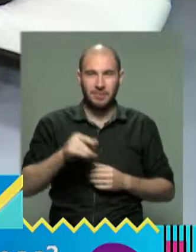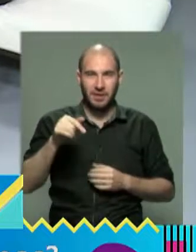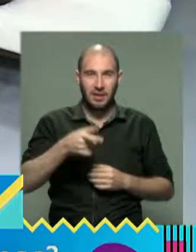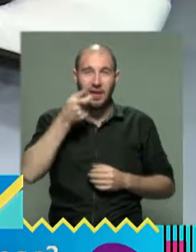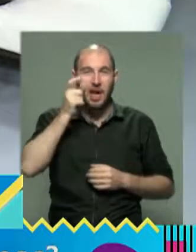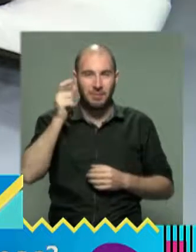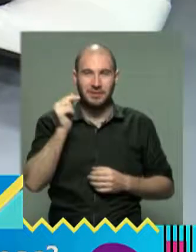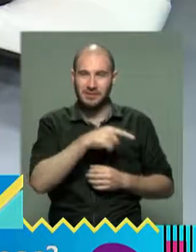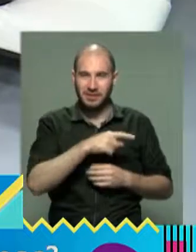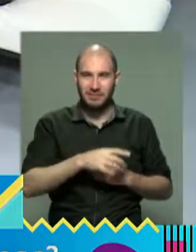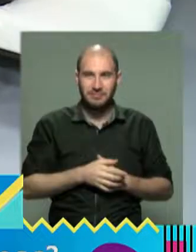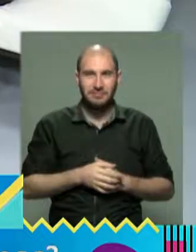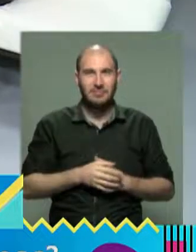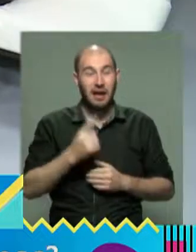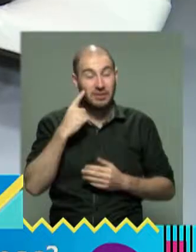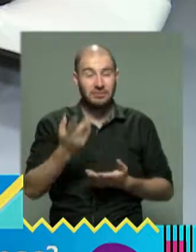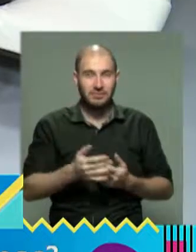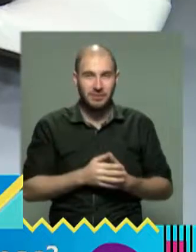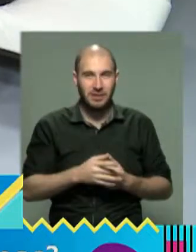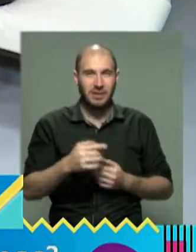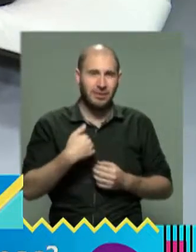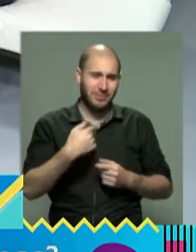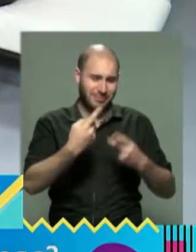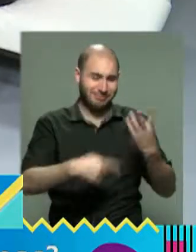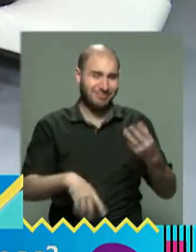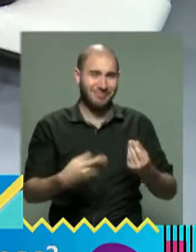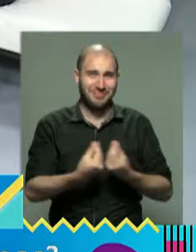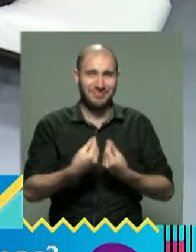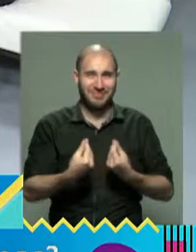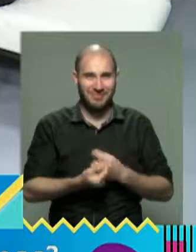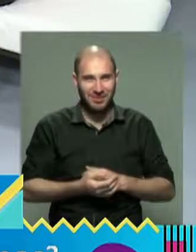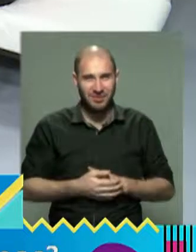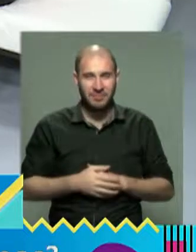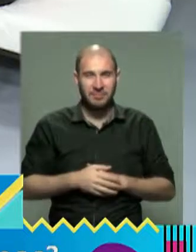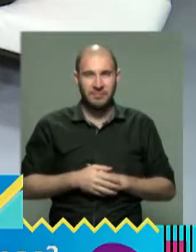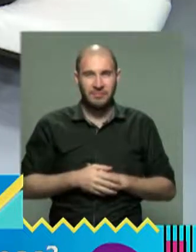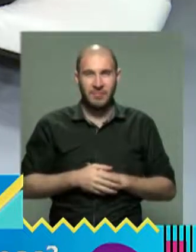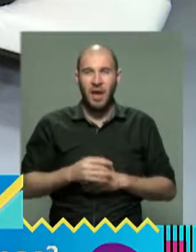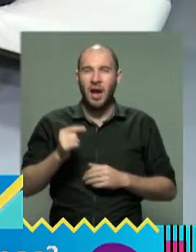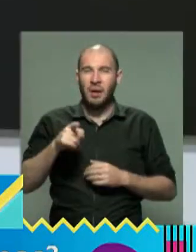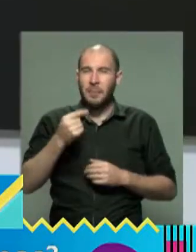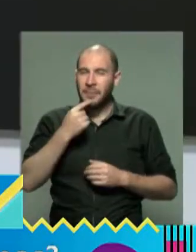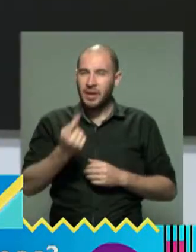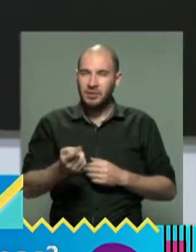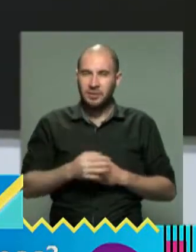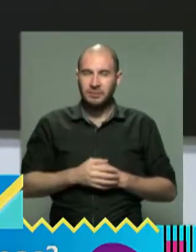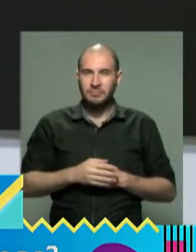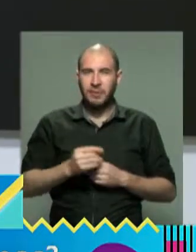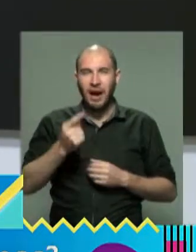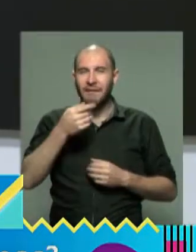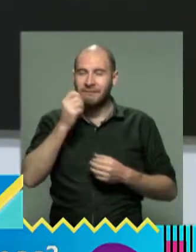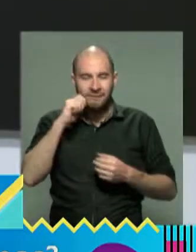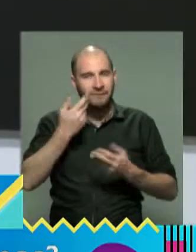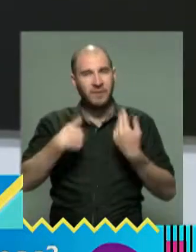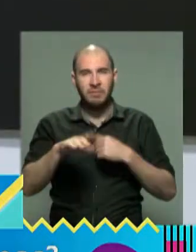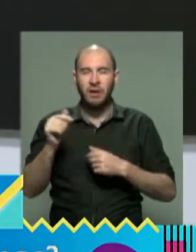experiencia de Gunther. ¿Adrián? Yo tengo muchas, no sé por qué, tengo muchas. Pero No sé te cómo preguntamos qué era lo más lindo de hacer